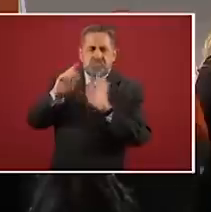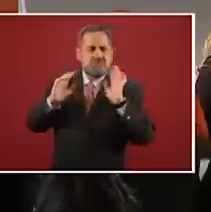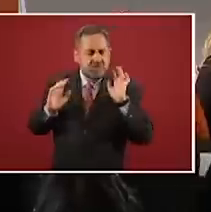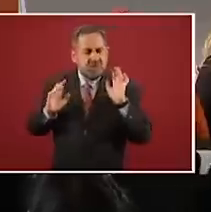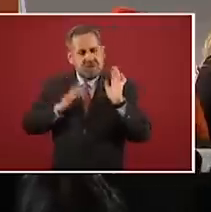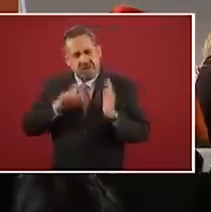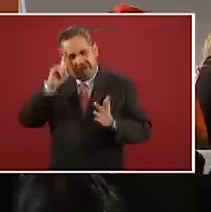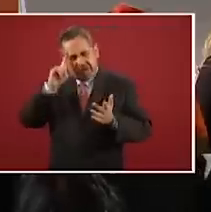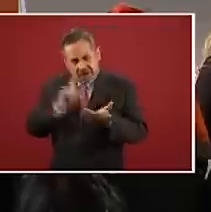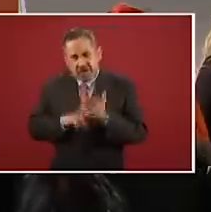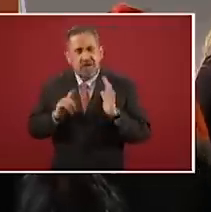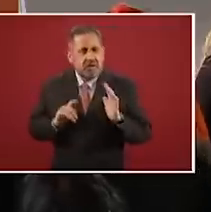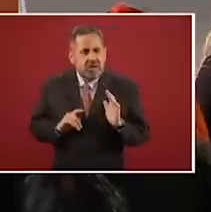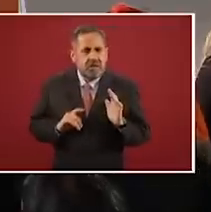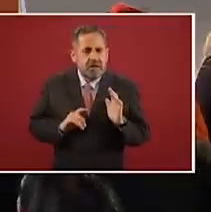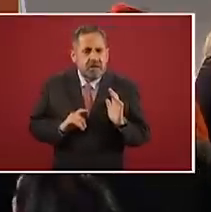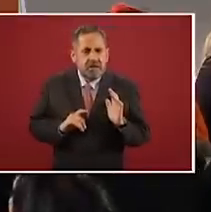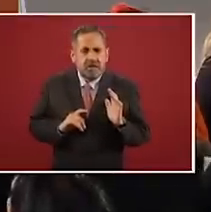creo que